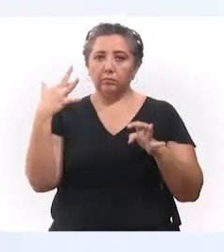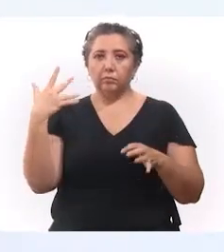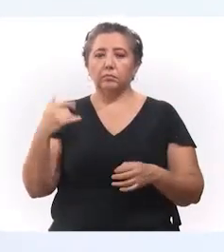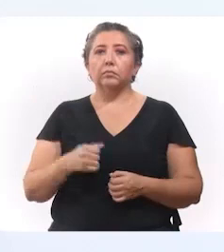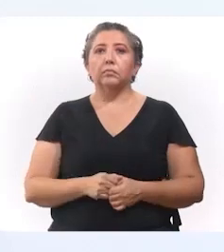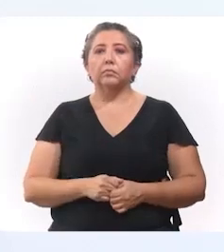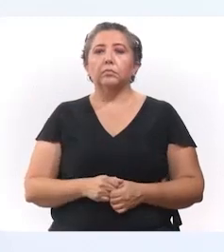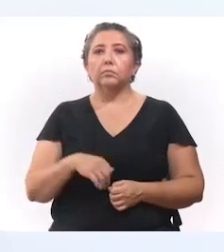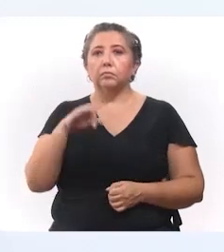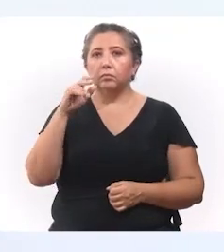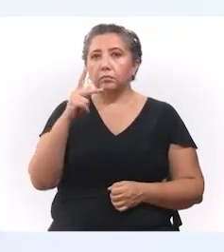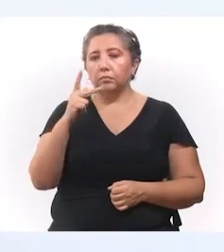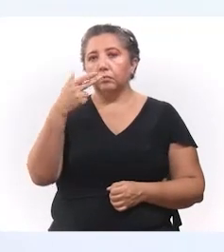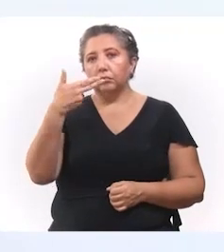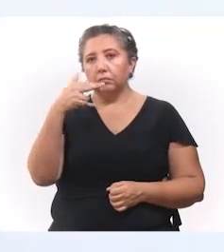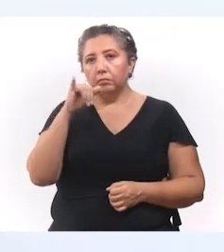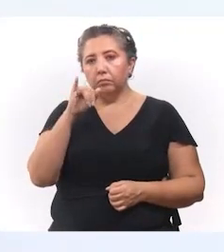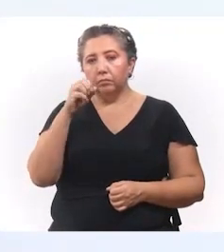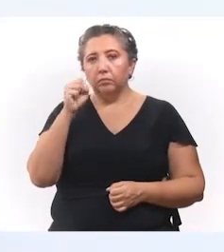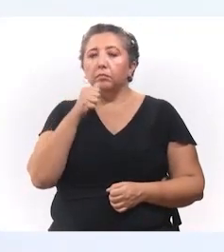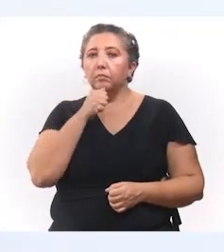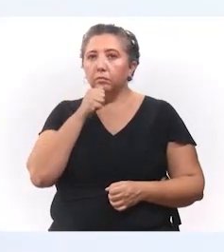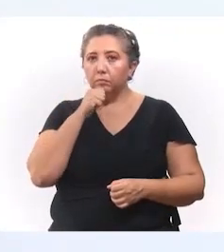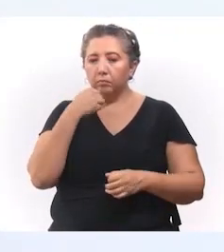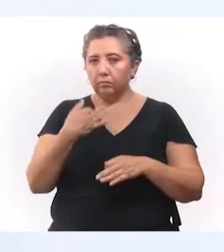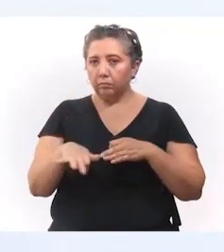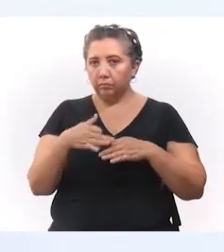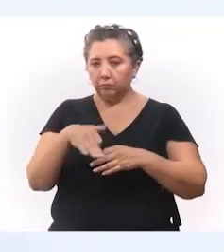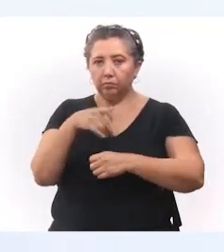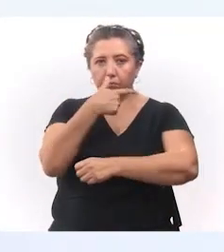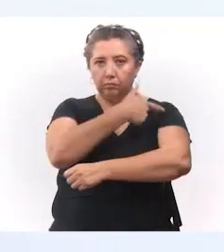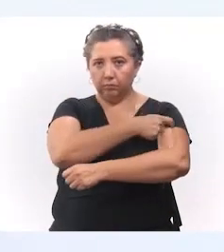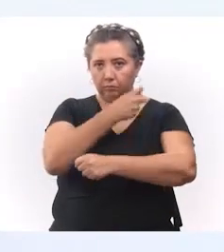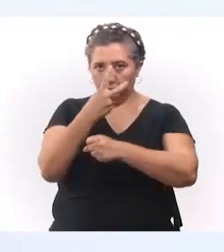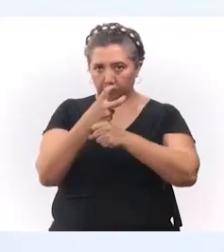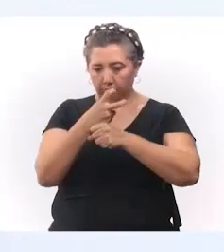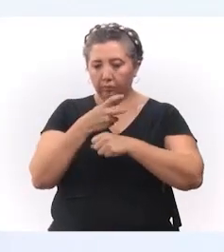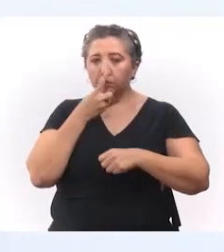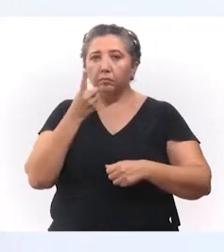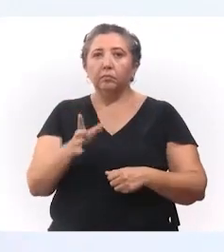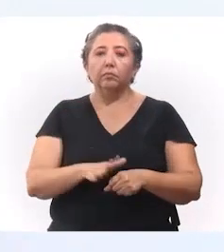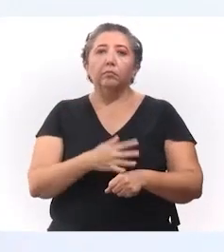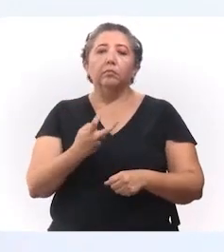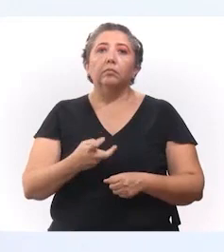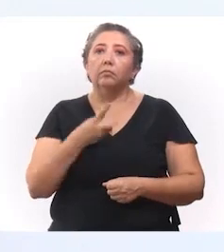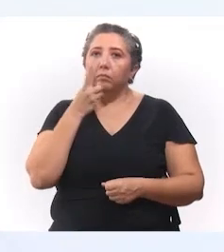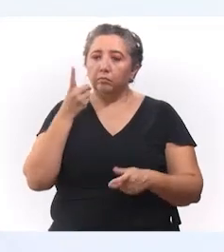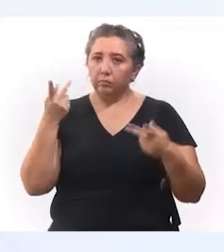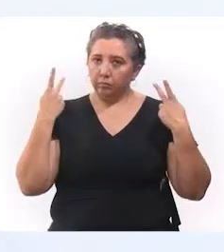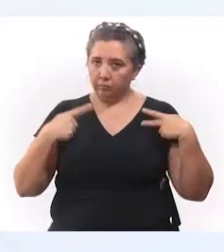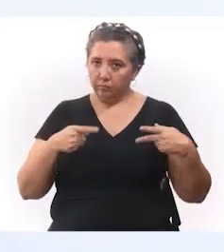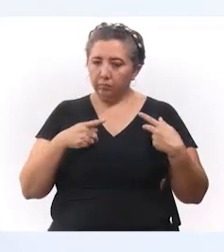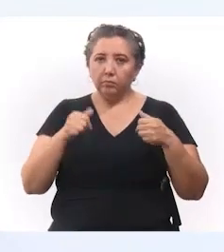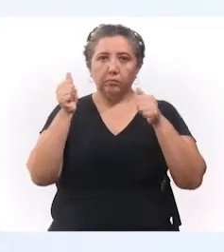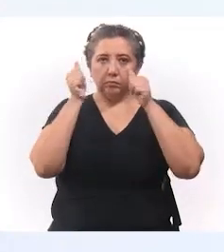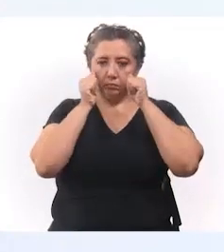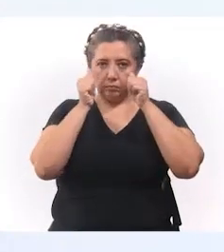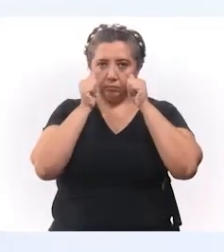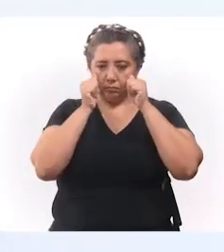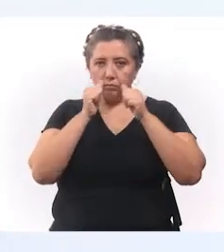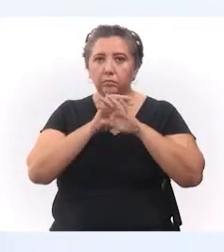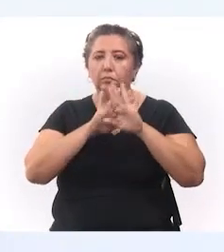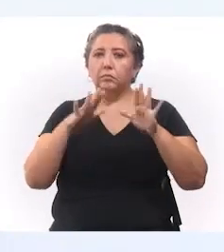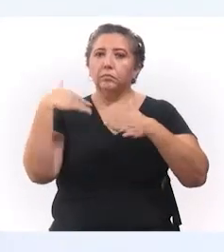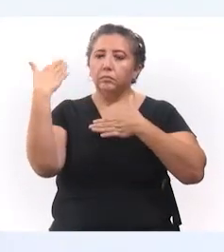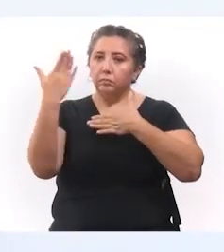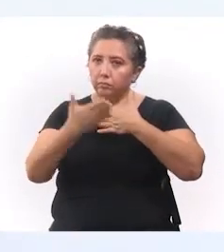de la farmacéutica Pfizer para aquellos que quedan pendientes de recibir su segunda dosis. Por lo que se invita a la población a estar pendientes, ya